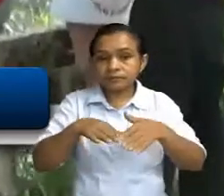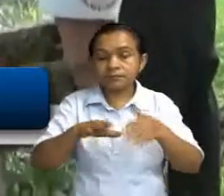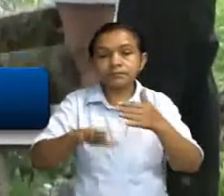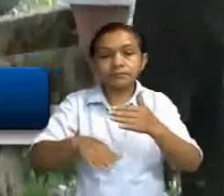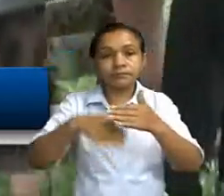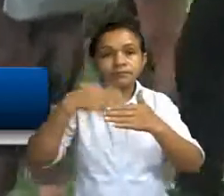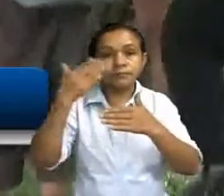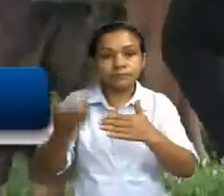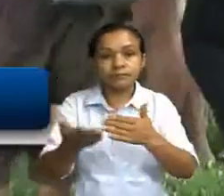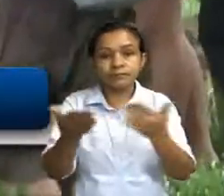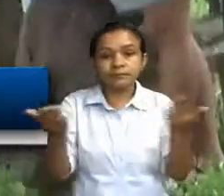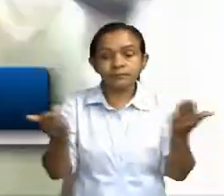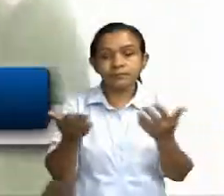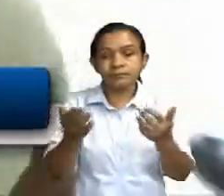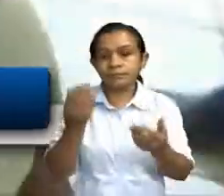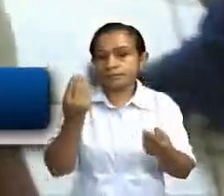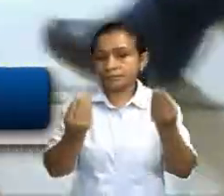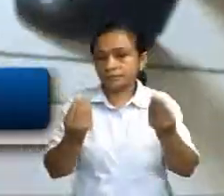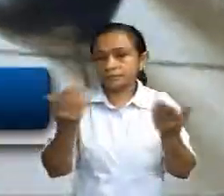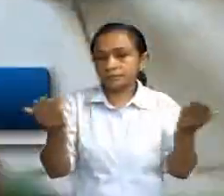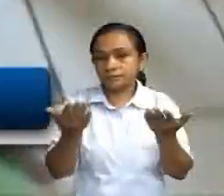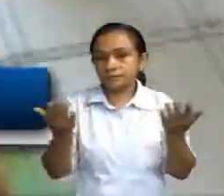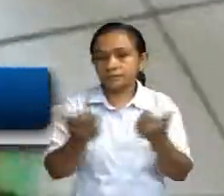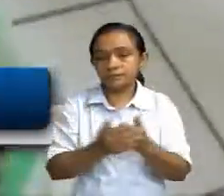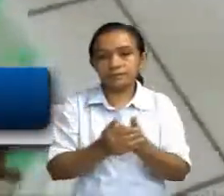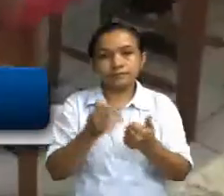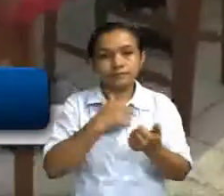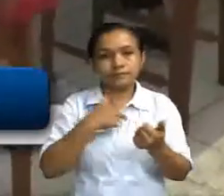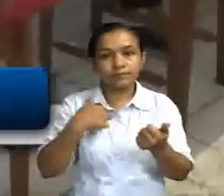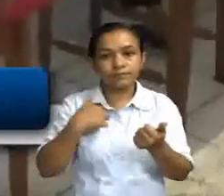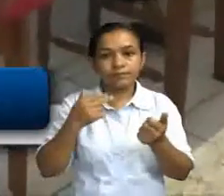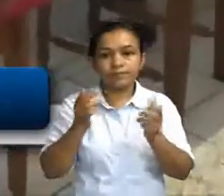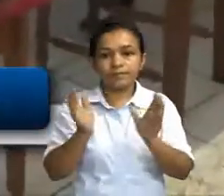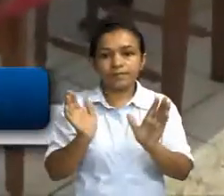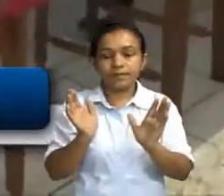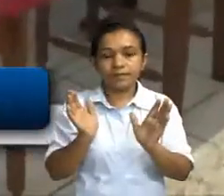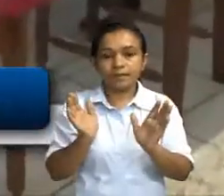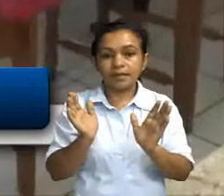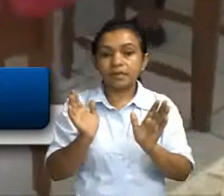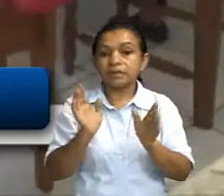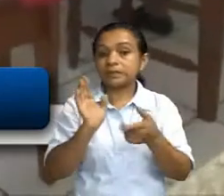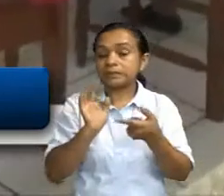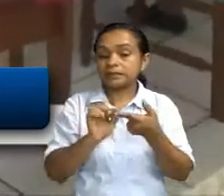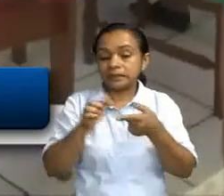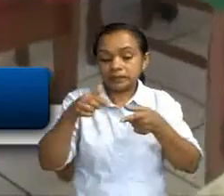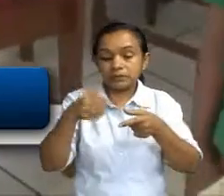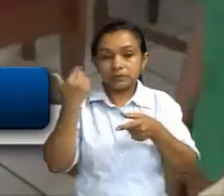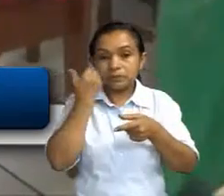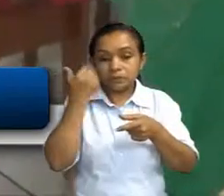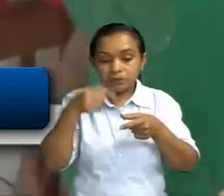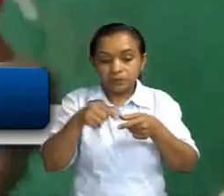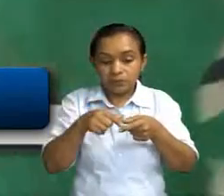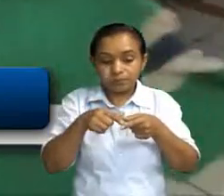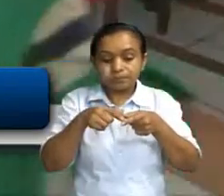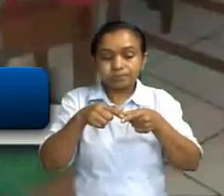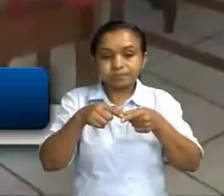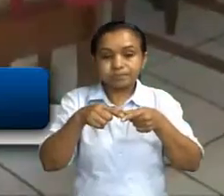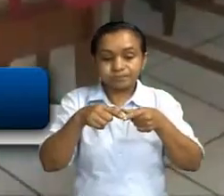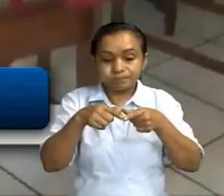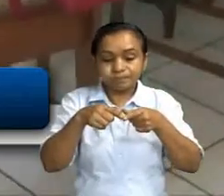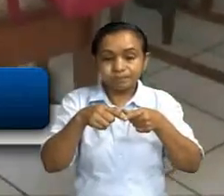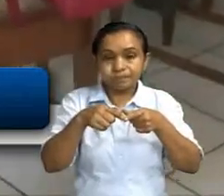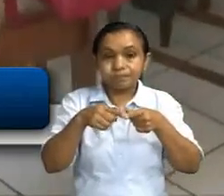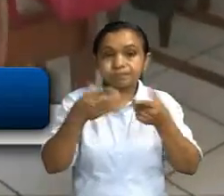luego, dependiendo, ¿verdad?, cómo reacciona la niña, va a presentar una vulvovaginitis, que eritema de la vulva, la